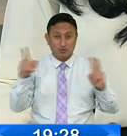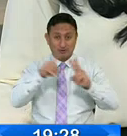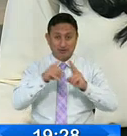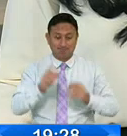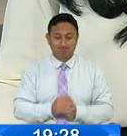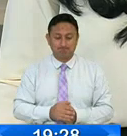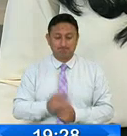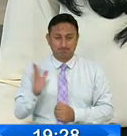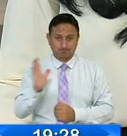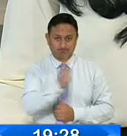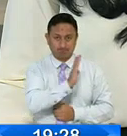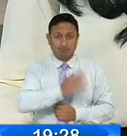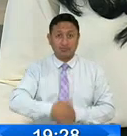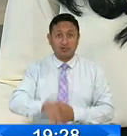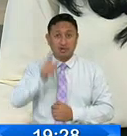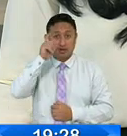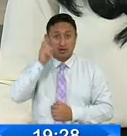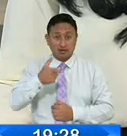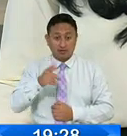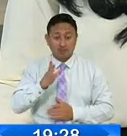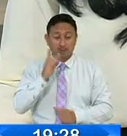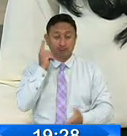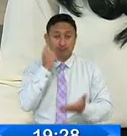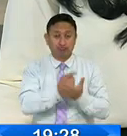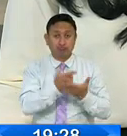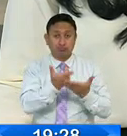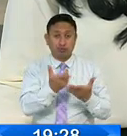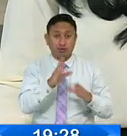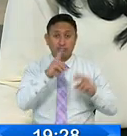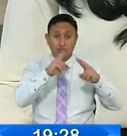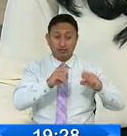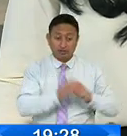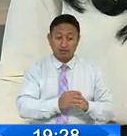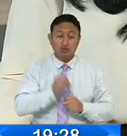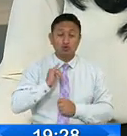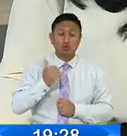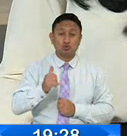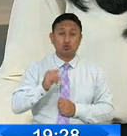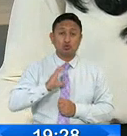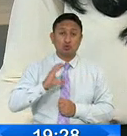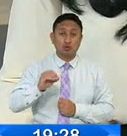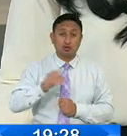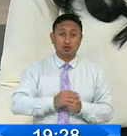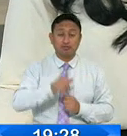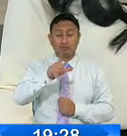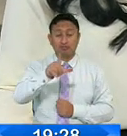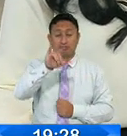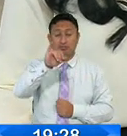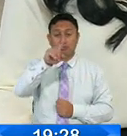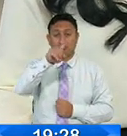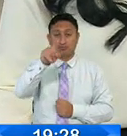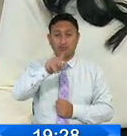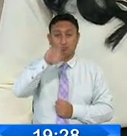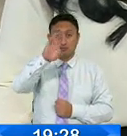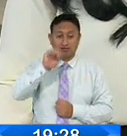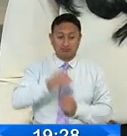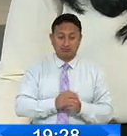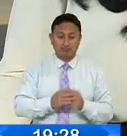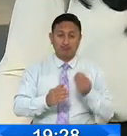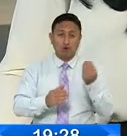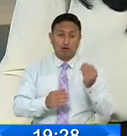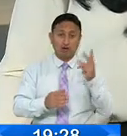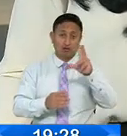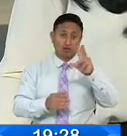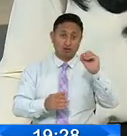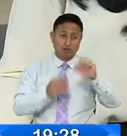La Fiscalía emitió las boletas de investigación en contra de los suegros y un cuñado de Lisbeth Vaquerizo, joven de 30 años que falleció